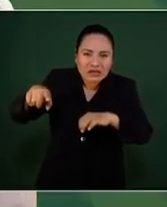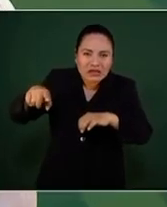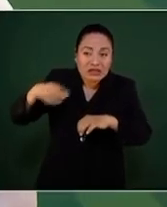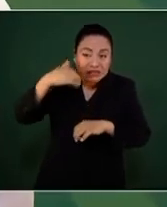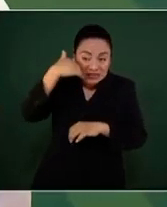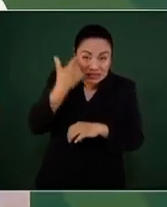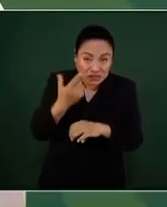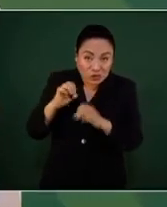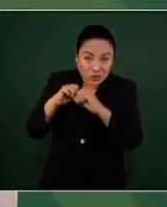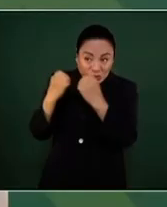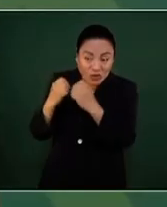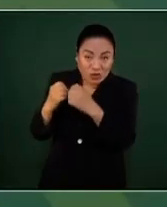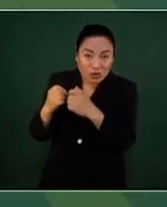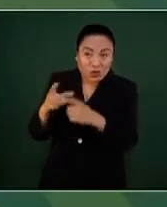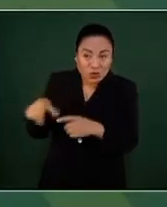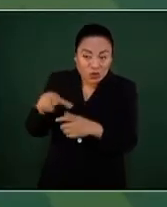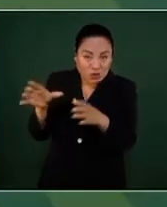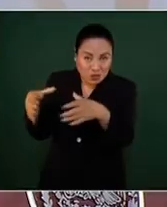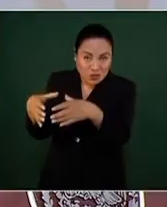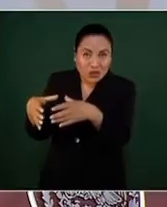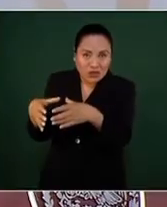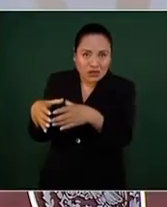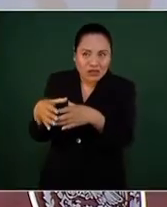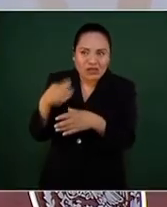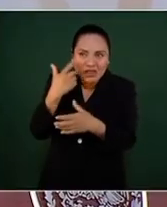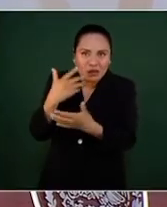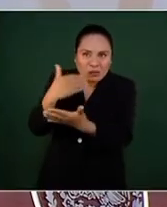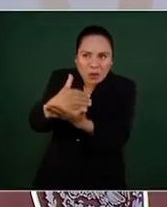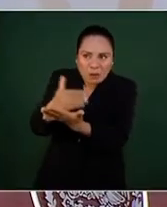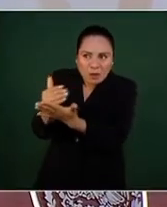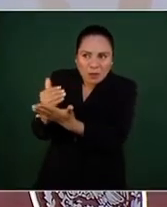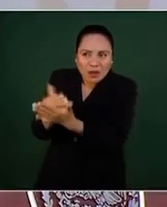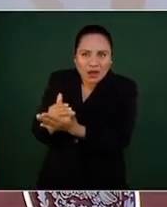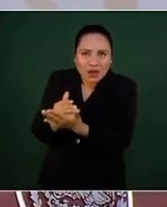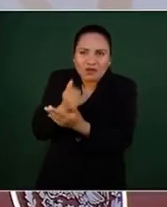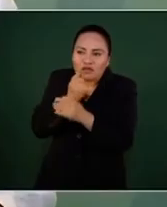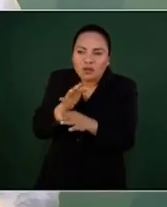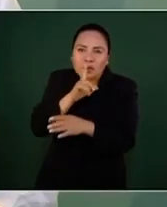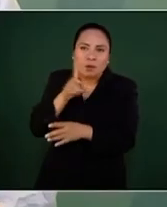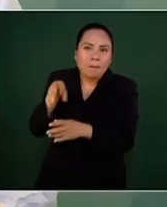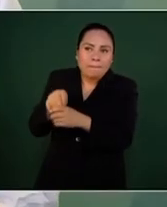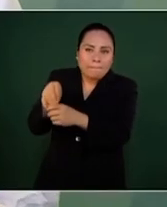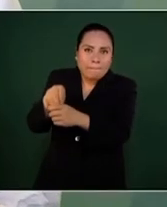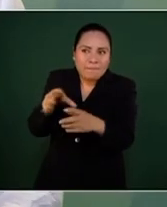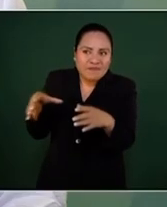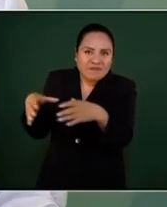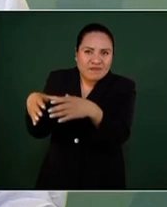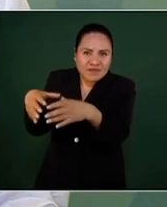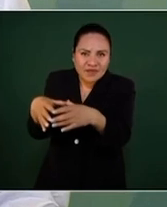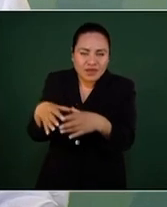ponernos obstáculos. Por eso las provocaciones se han intensificado.